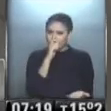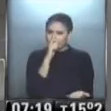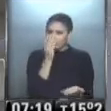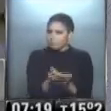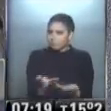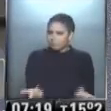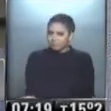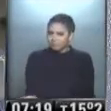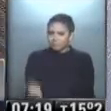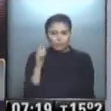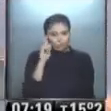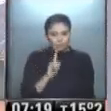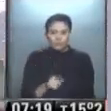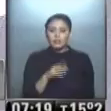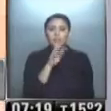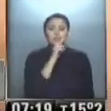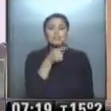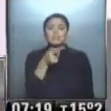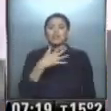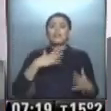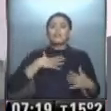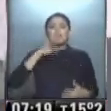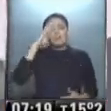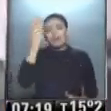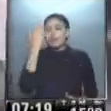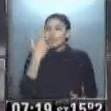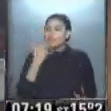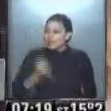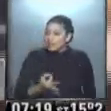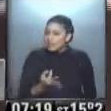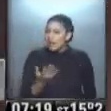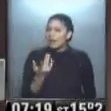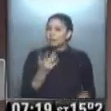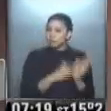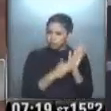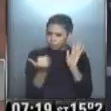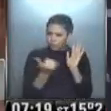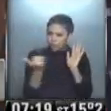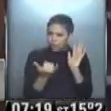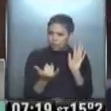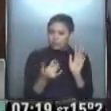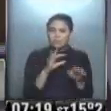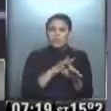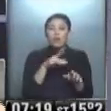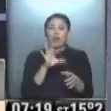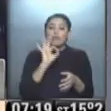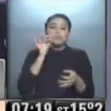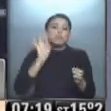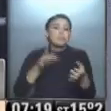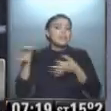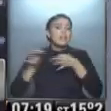pusieran esto de la enfermedad le parece este que es realmente cierto estaba acreditado médicamente o es una estrategia